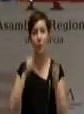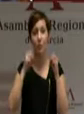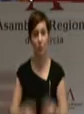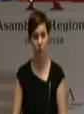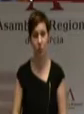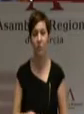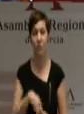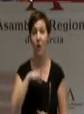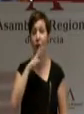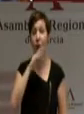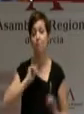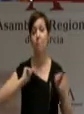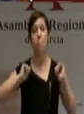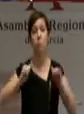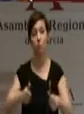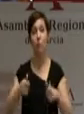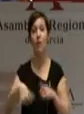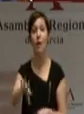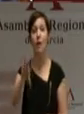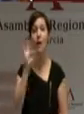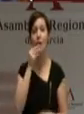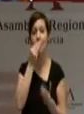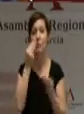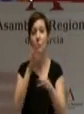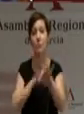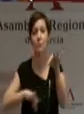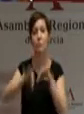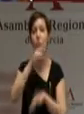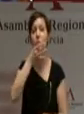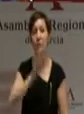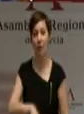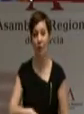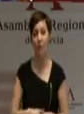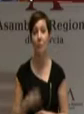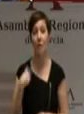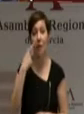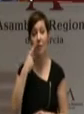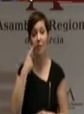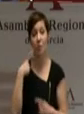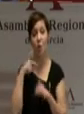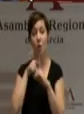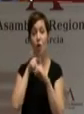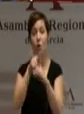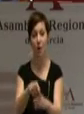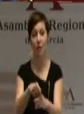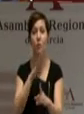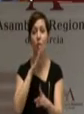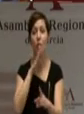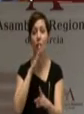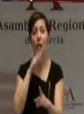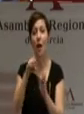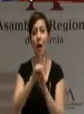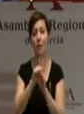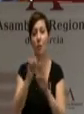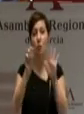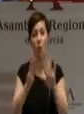procederse a la elección de quien haya de sucederle en el cargo, a cuyo fin, con arreglo a lo que prescribe el artículo